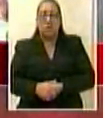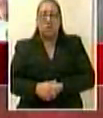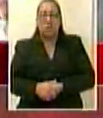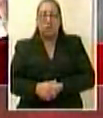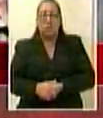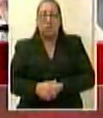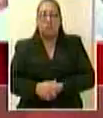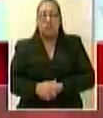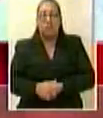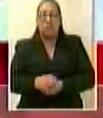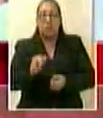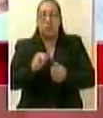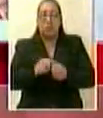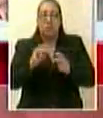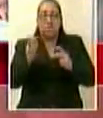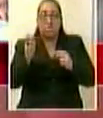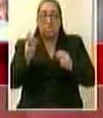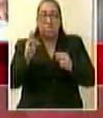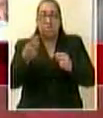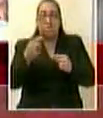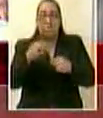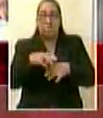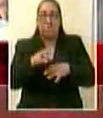época virreinal, el